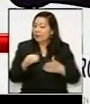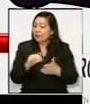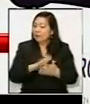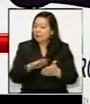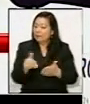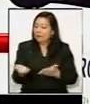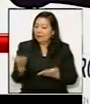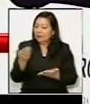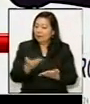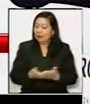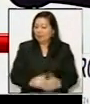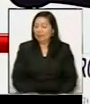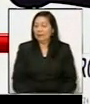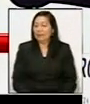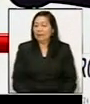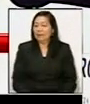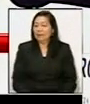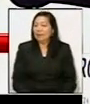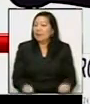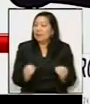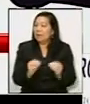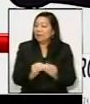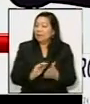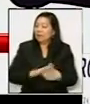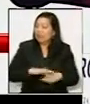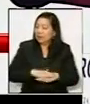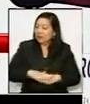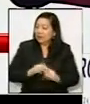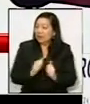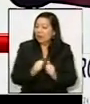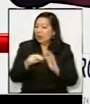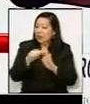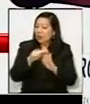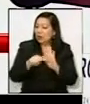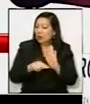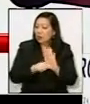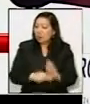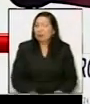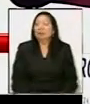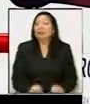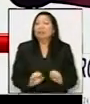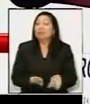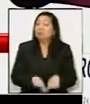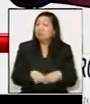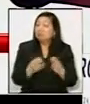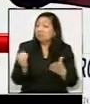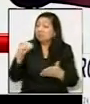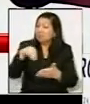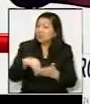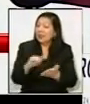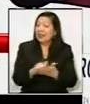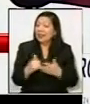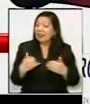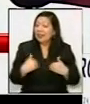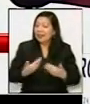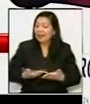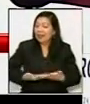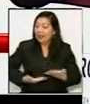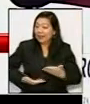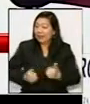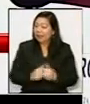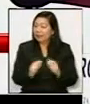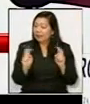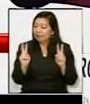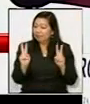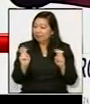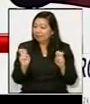se ajustarán a el proceso especiales contra altos funcionarios regulado en la norma de materia en esta propuesta se considera pertinente que